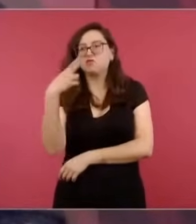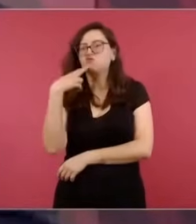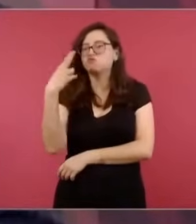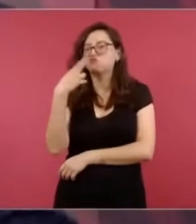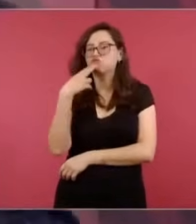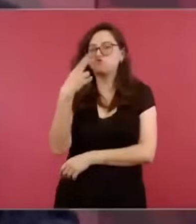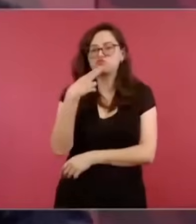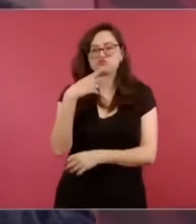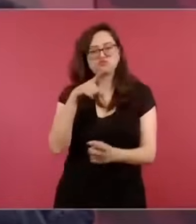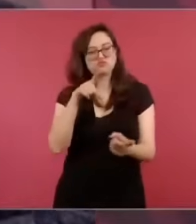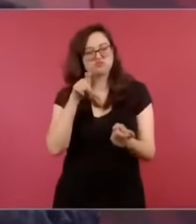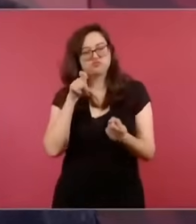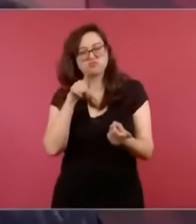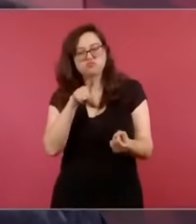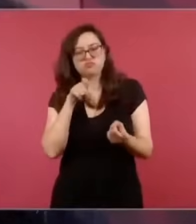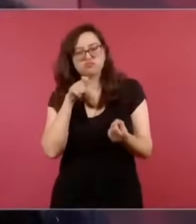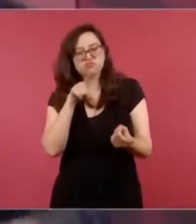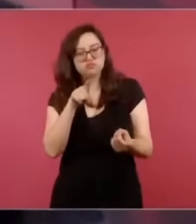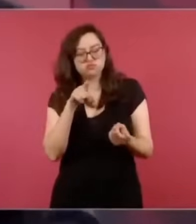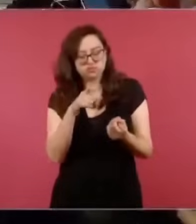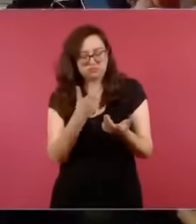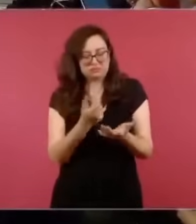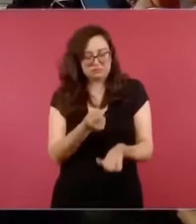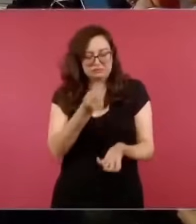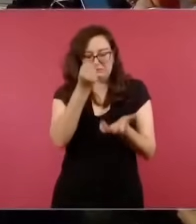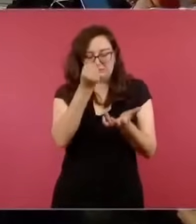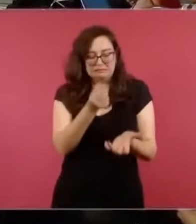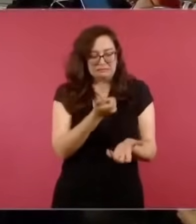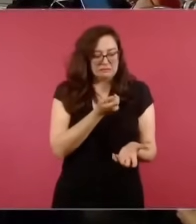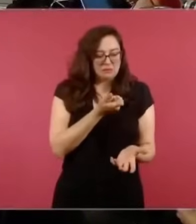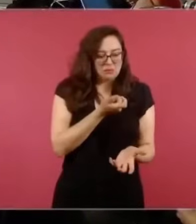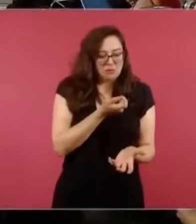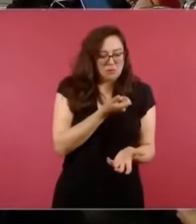y Fonatur tenía que darle mantenimiento,